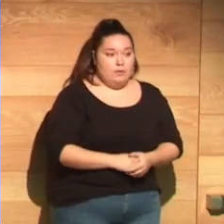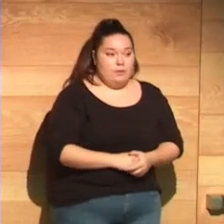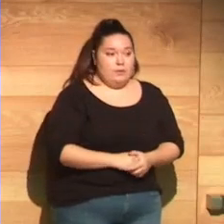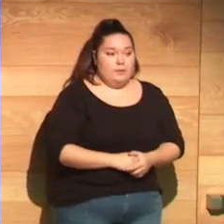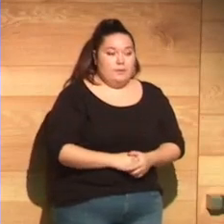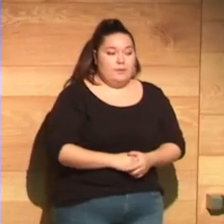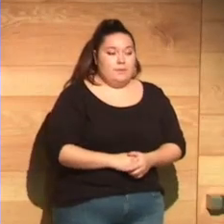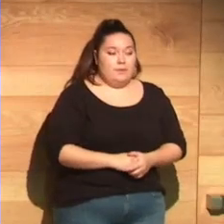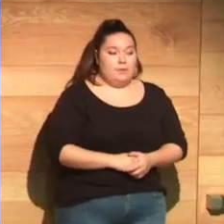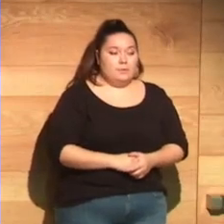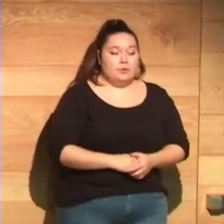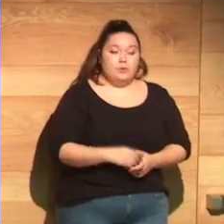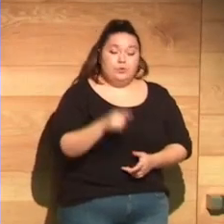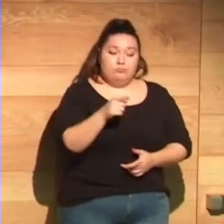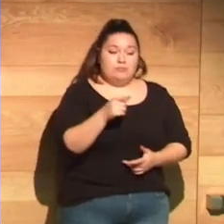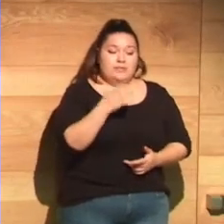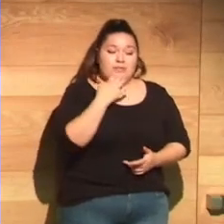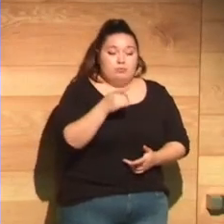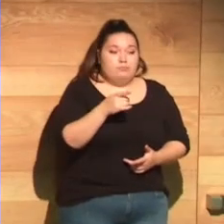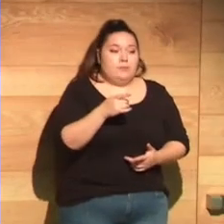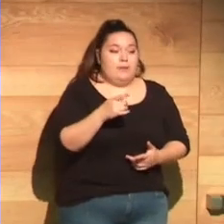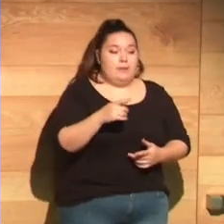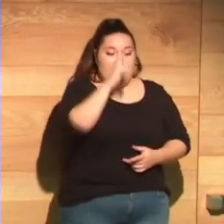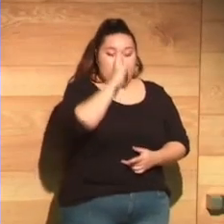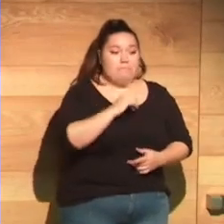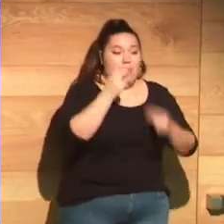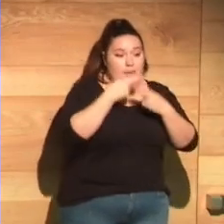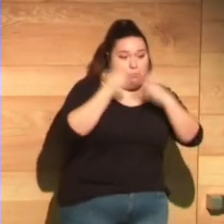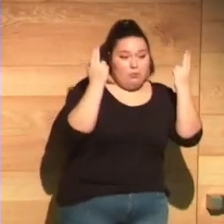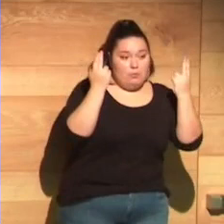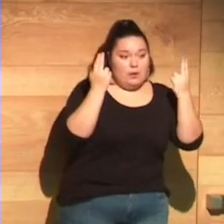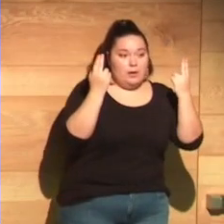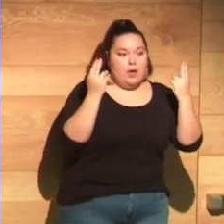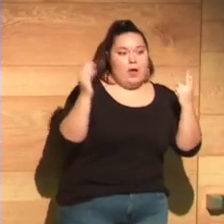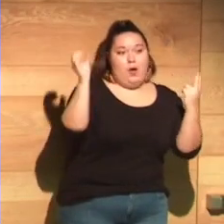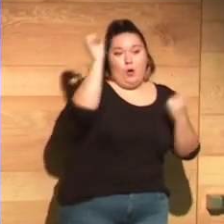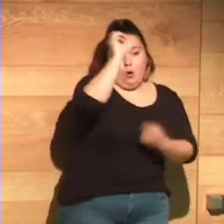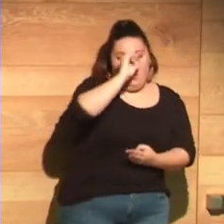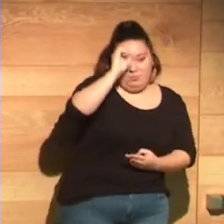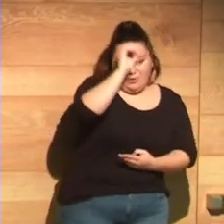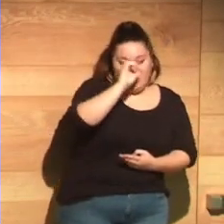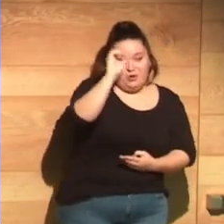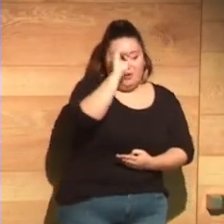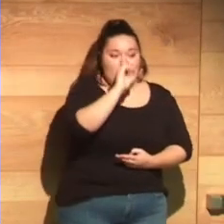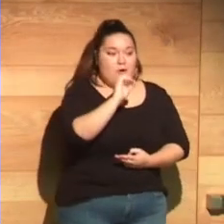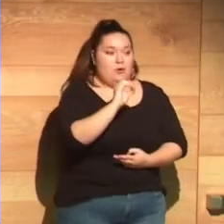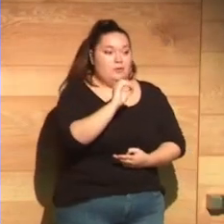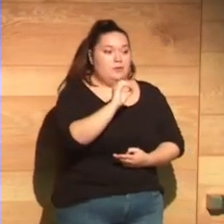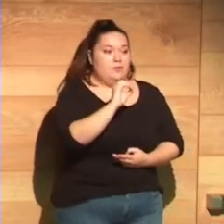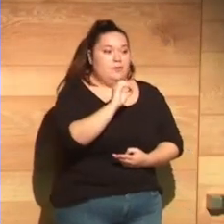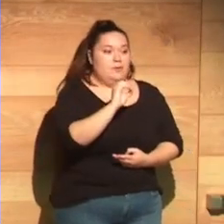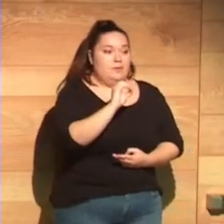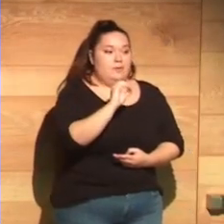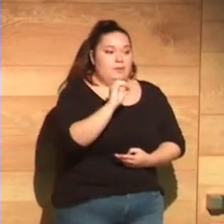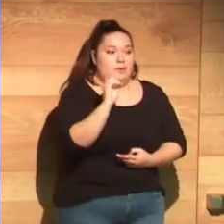del icono, ¿no? Por el hecho de que a día de antes, cuando tú eras una imagen pública, tenías que ver la